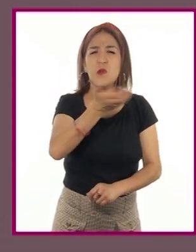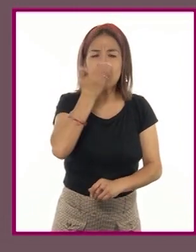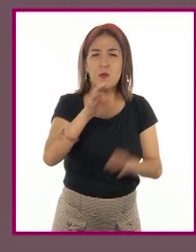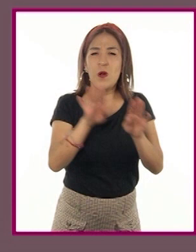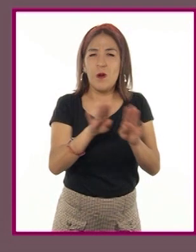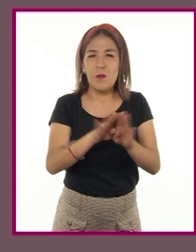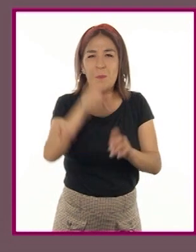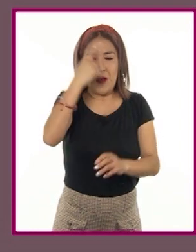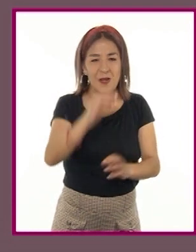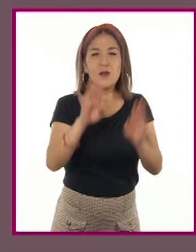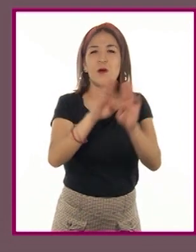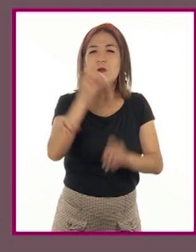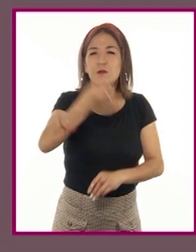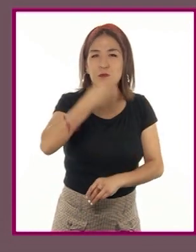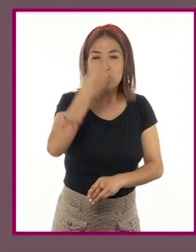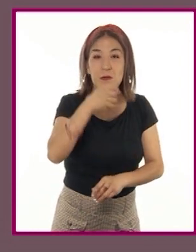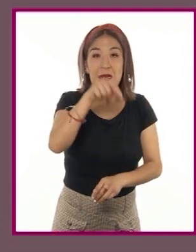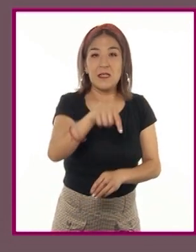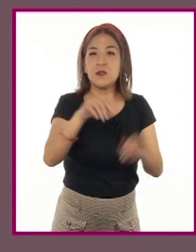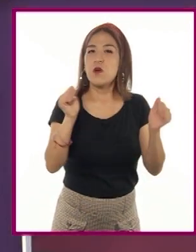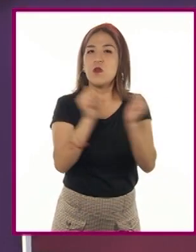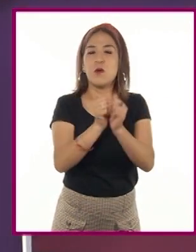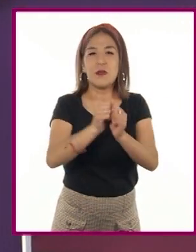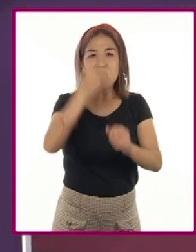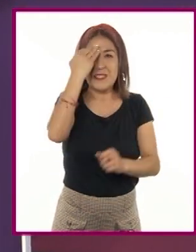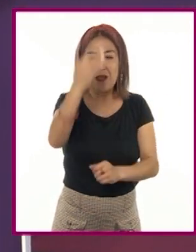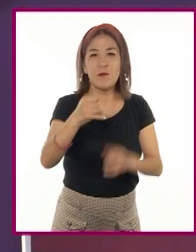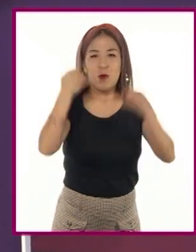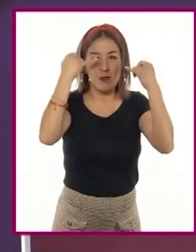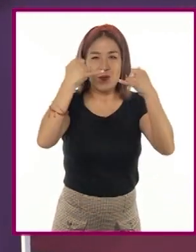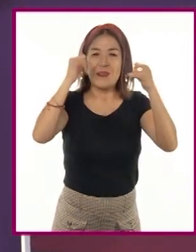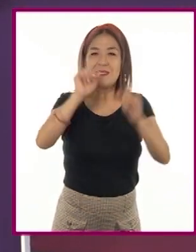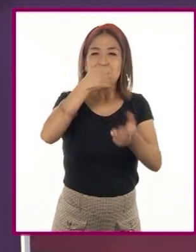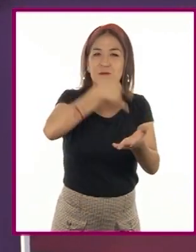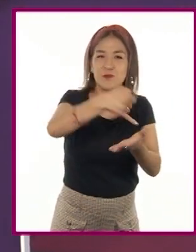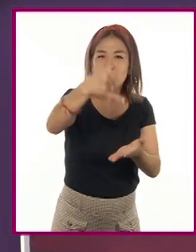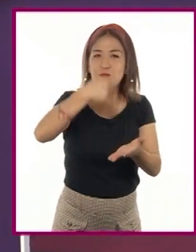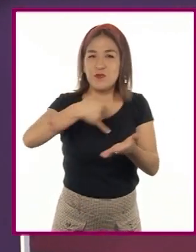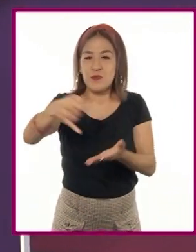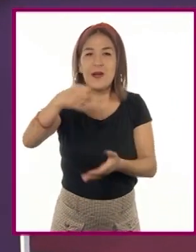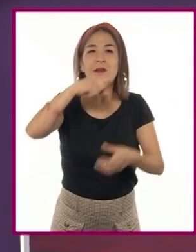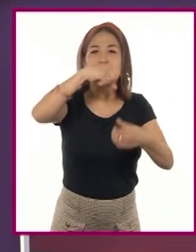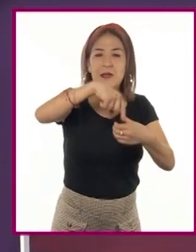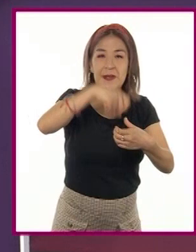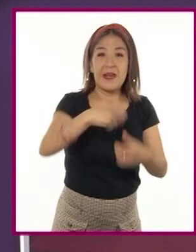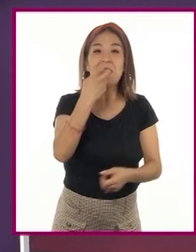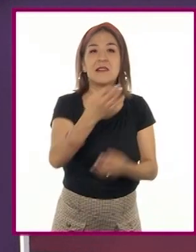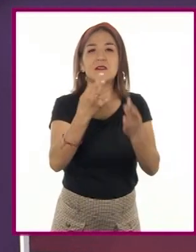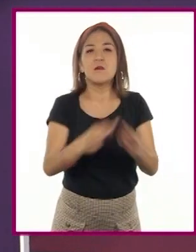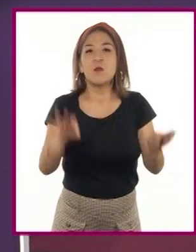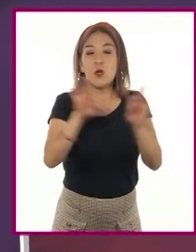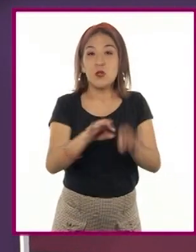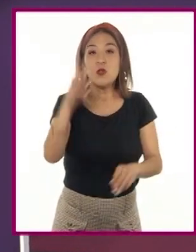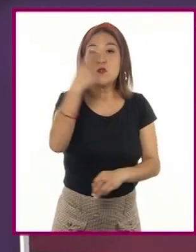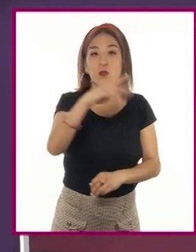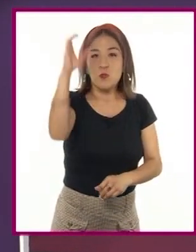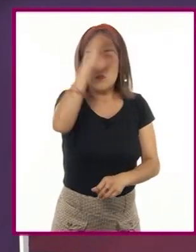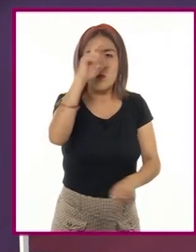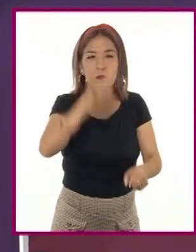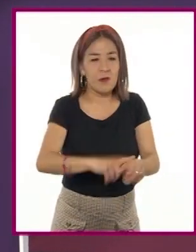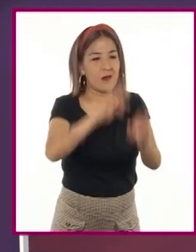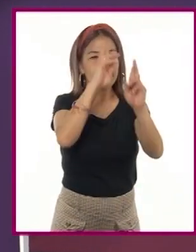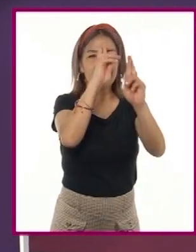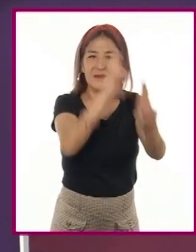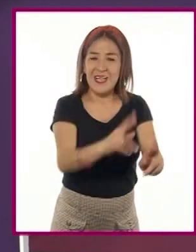relación directa con el ciclo de la agricultura. Por último, es importante para nuestra cultura respetar y continuar con